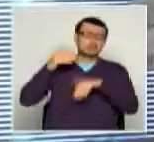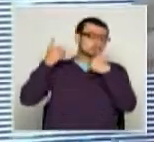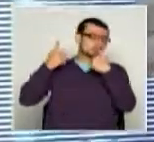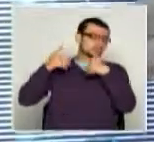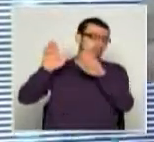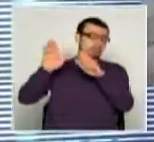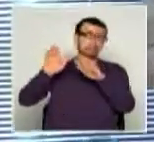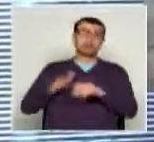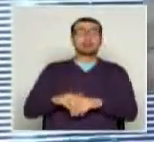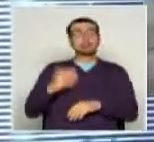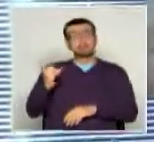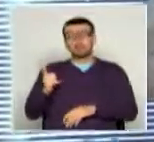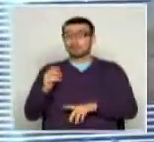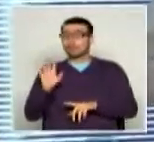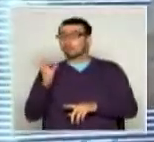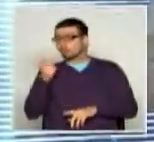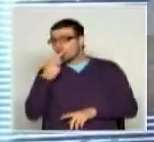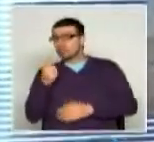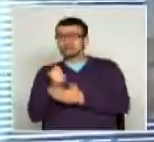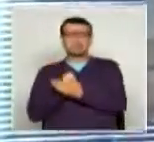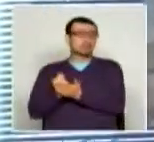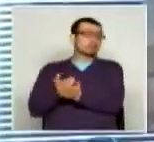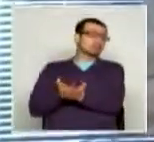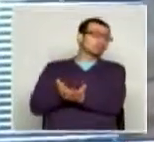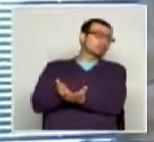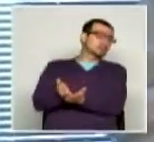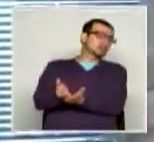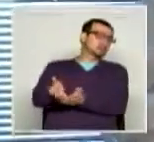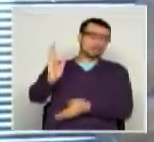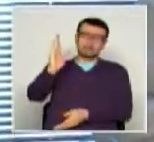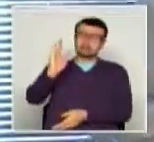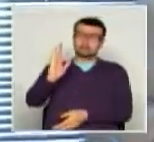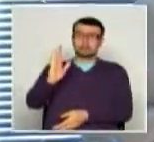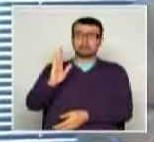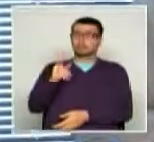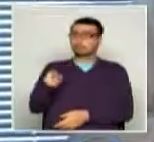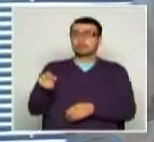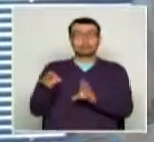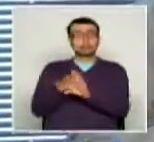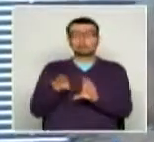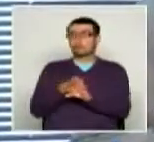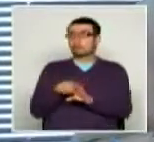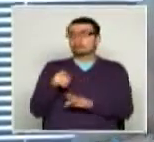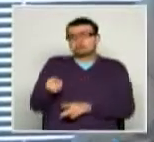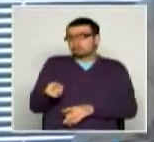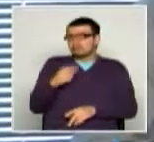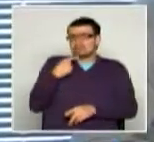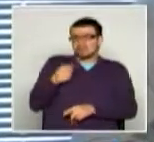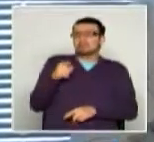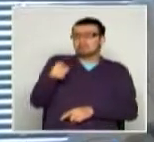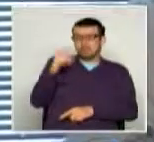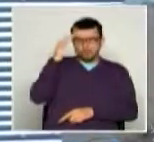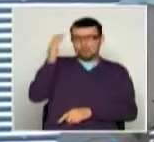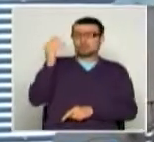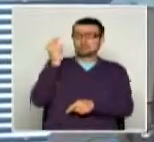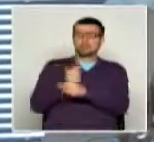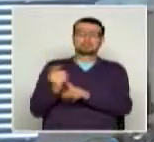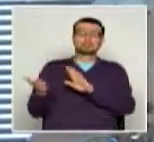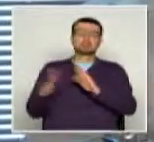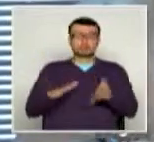enmarcando en tomar una medicación de por vida, y ese paciente empieza a hacer otra serie